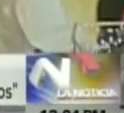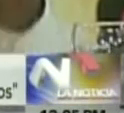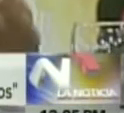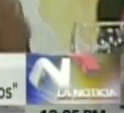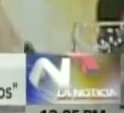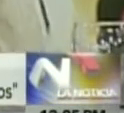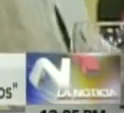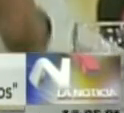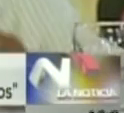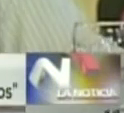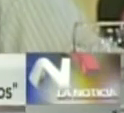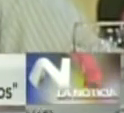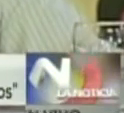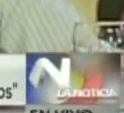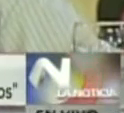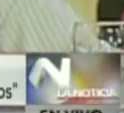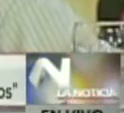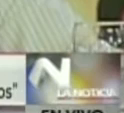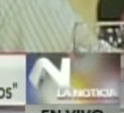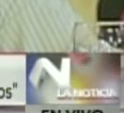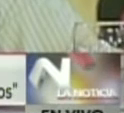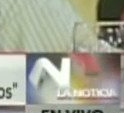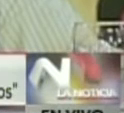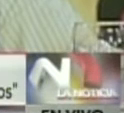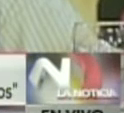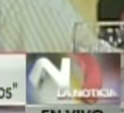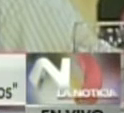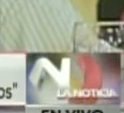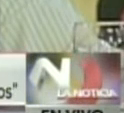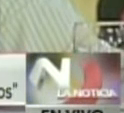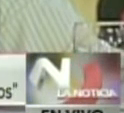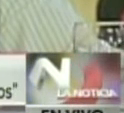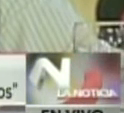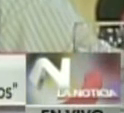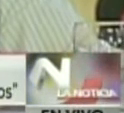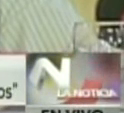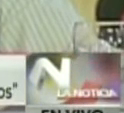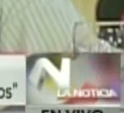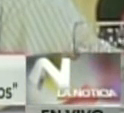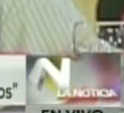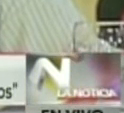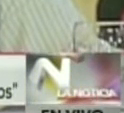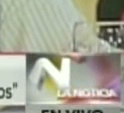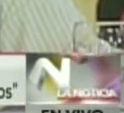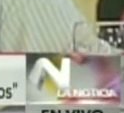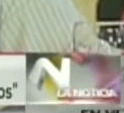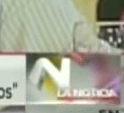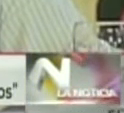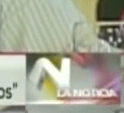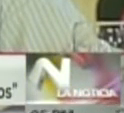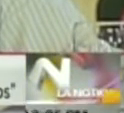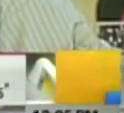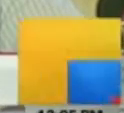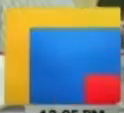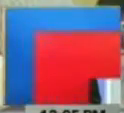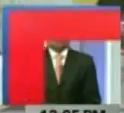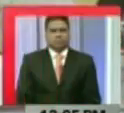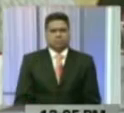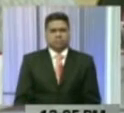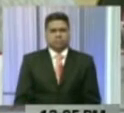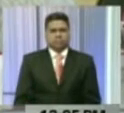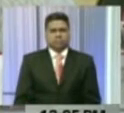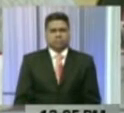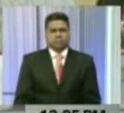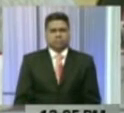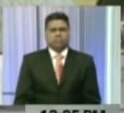liderazgo político para confrontar a la revolución bolivariana, chicos. Ni tiene la fuerza. Aquí nosotros no estamos peleando contra los líderes de la